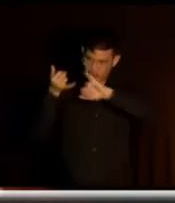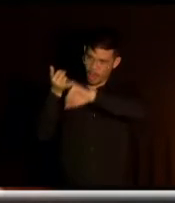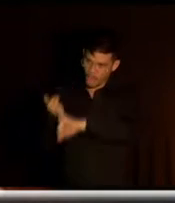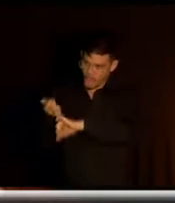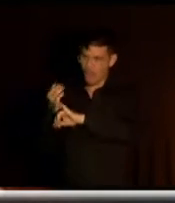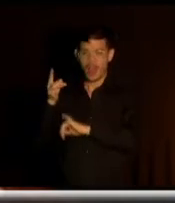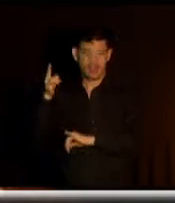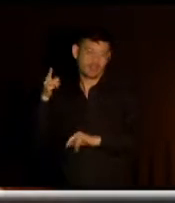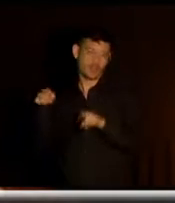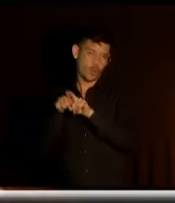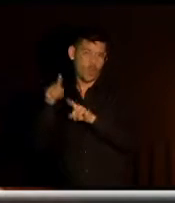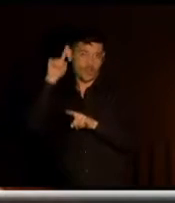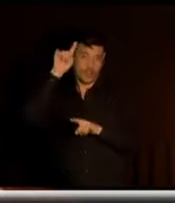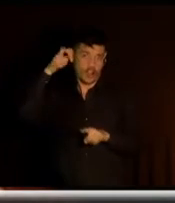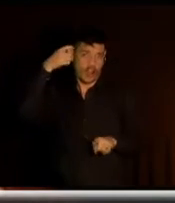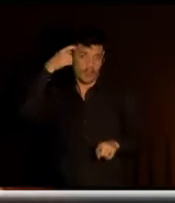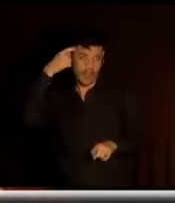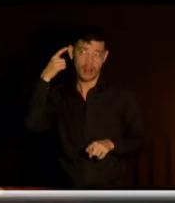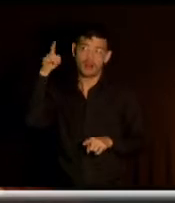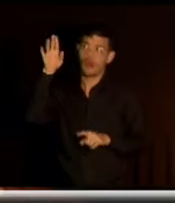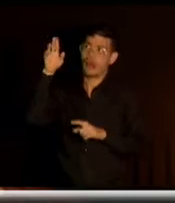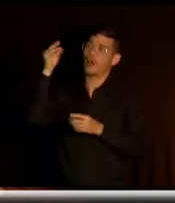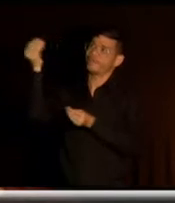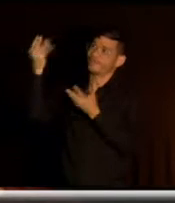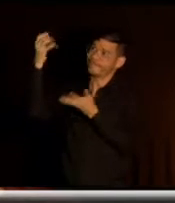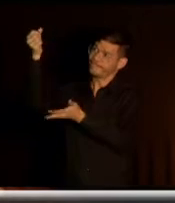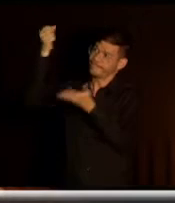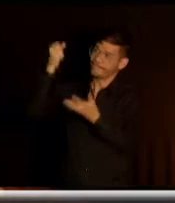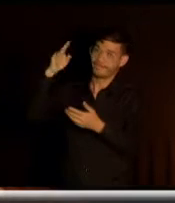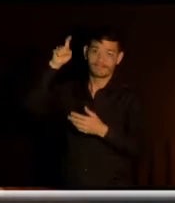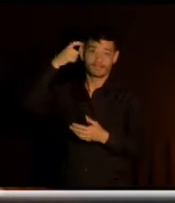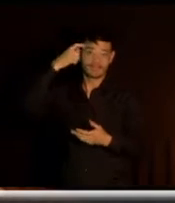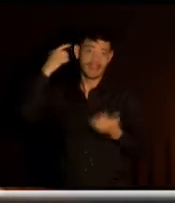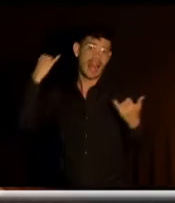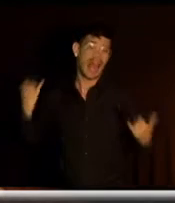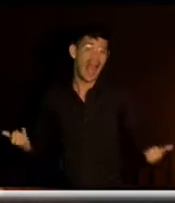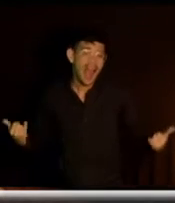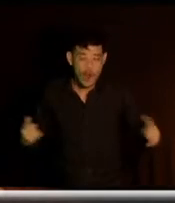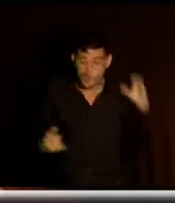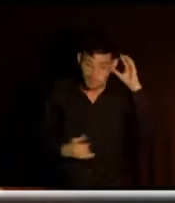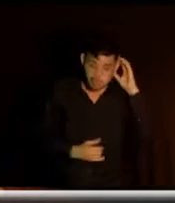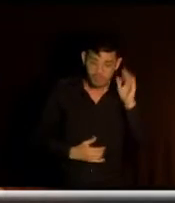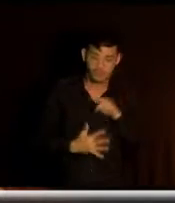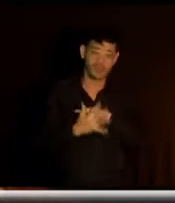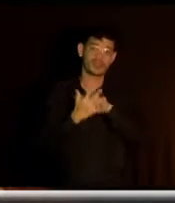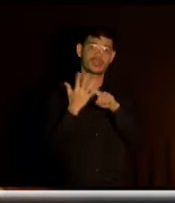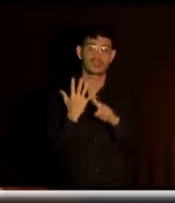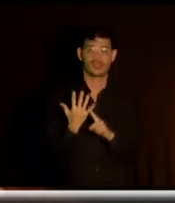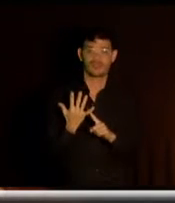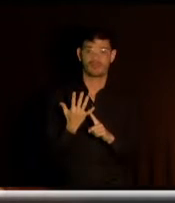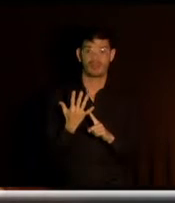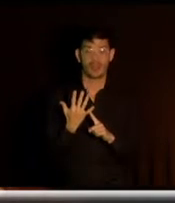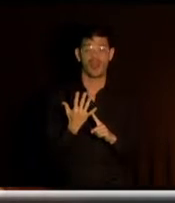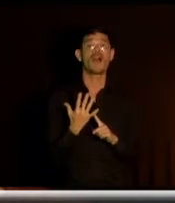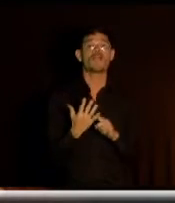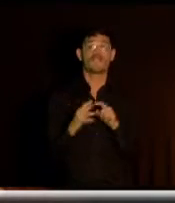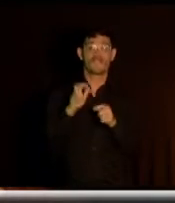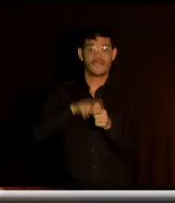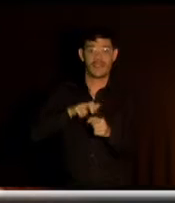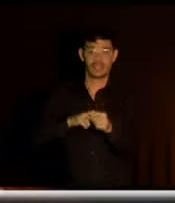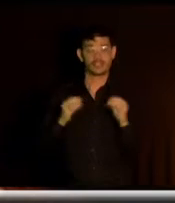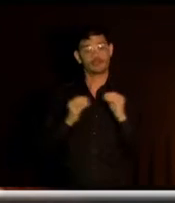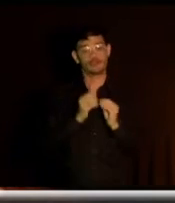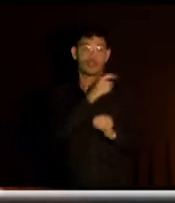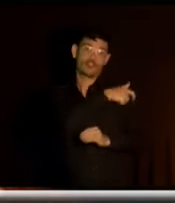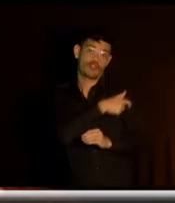de los recursos de papá gobierno, nos toca pelearlo en este momentico a 5 federaciones y el Comité Paralímpico Colombiano. Al tener